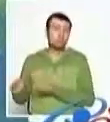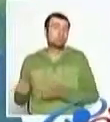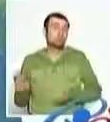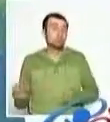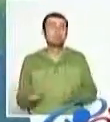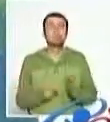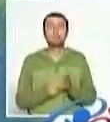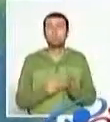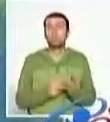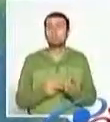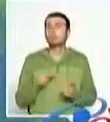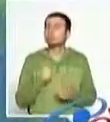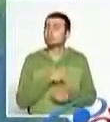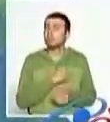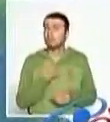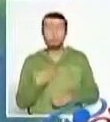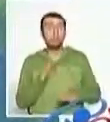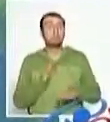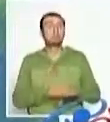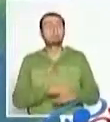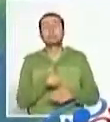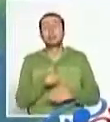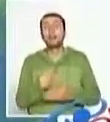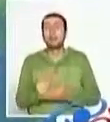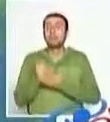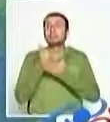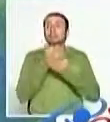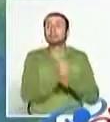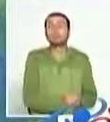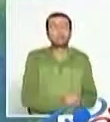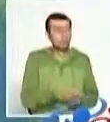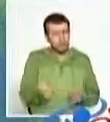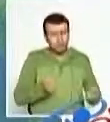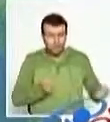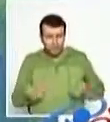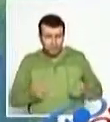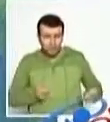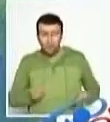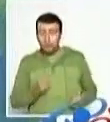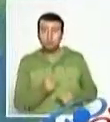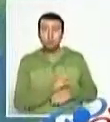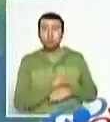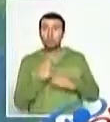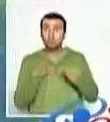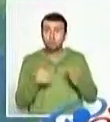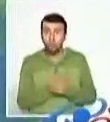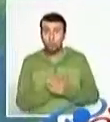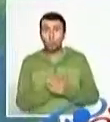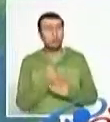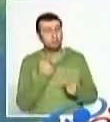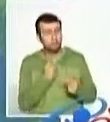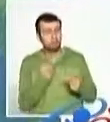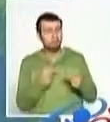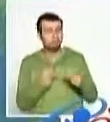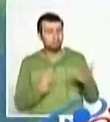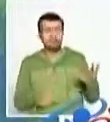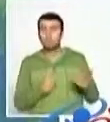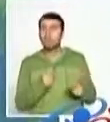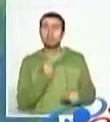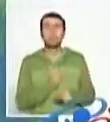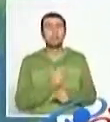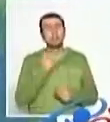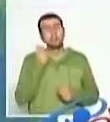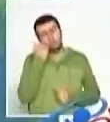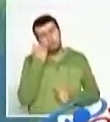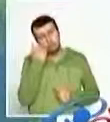nosotros permitamos, ayudemos a este organismo a que todos estos elementos que están siendo tóxicos para